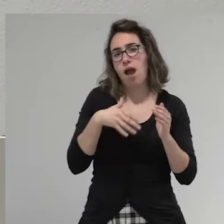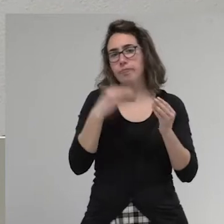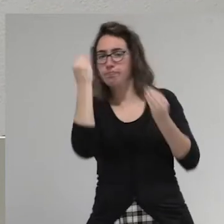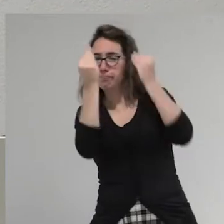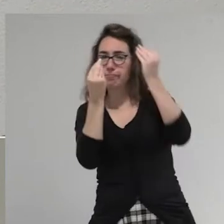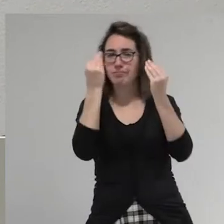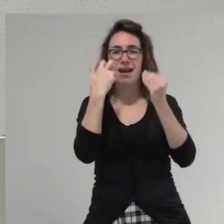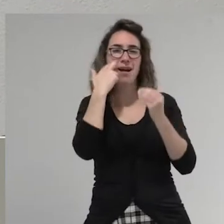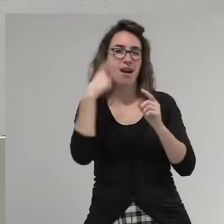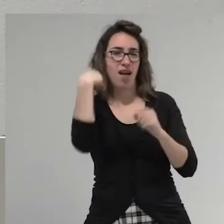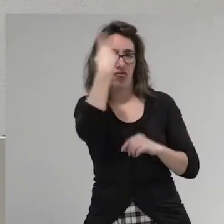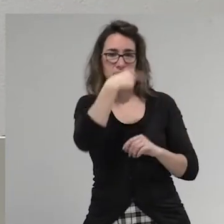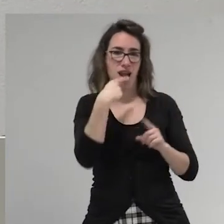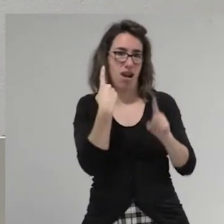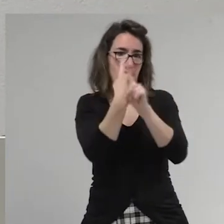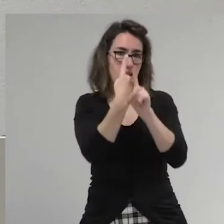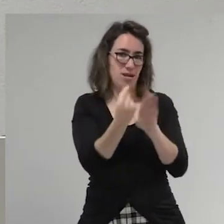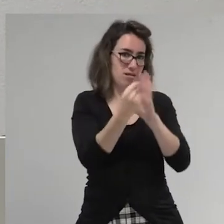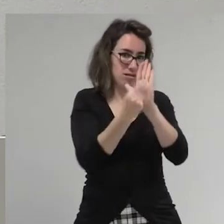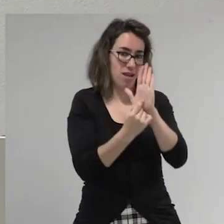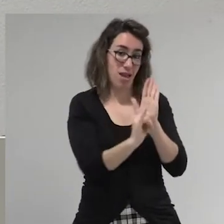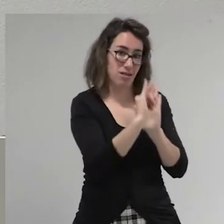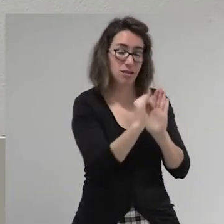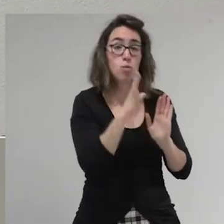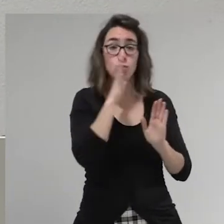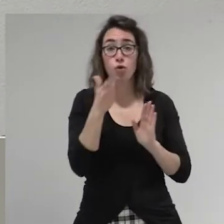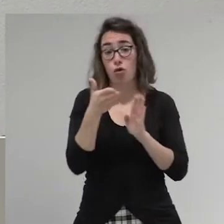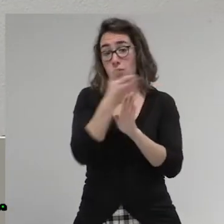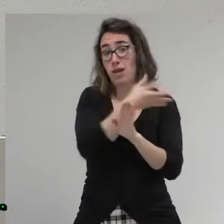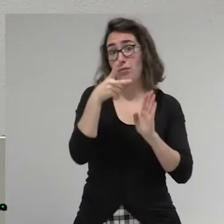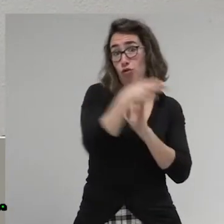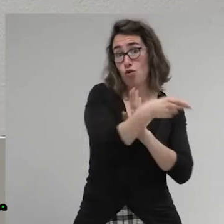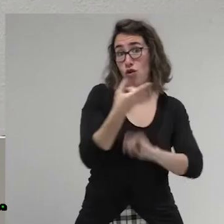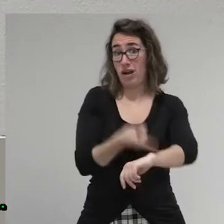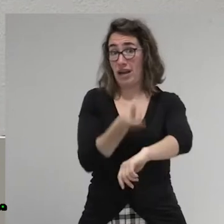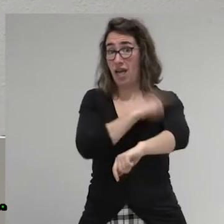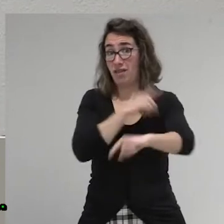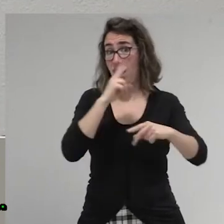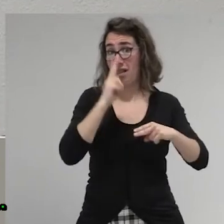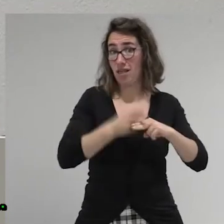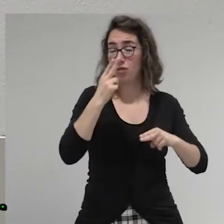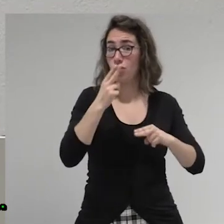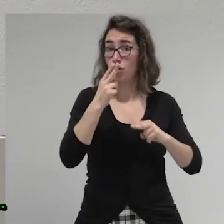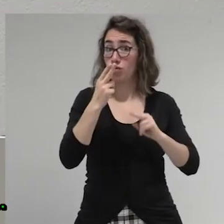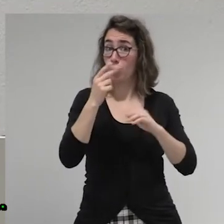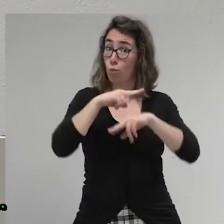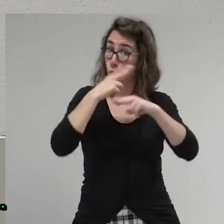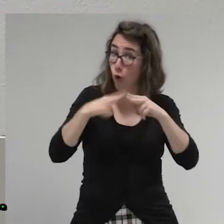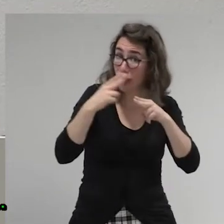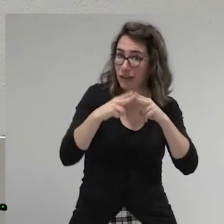espacio de precriminalidad. ¿Por qué? Porque las políticas de prevención de la radicalización están basadas o aglutinan,